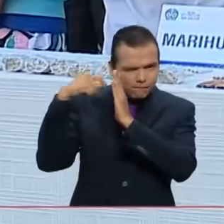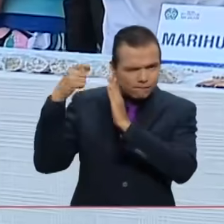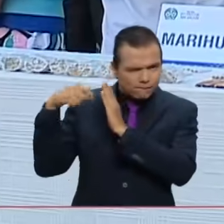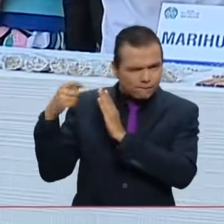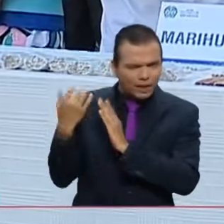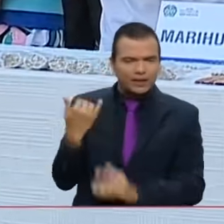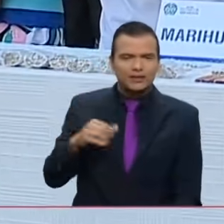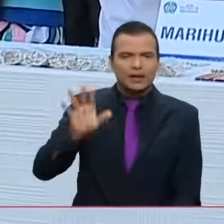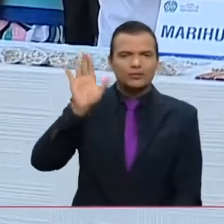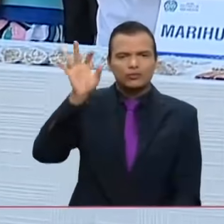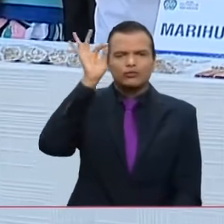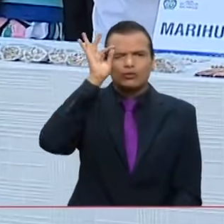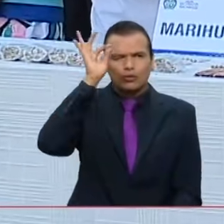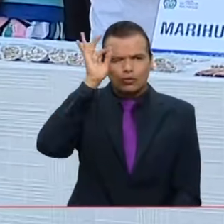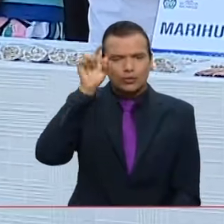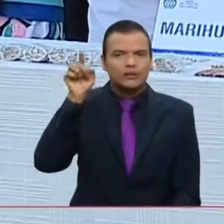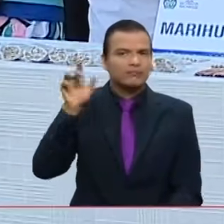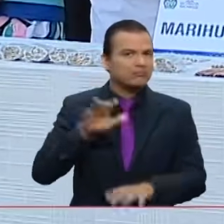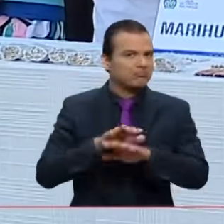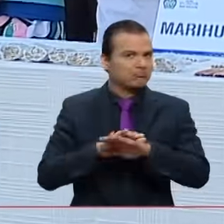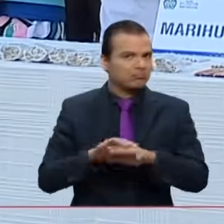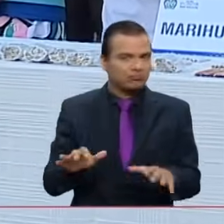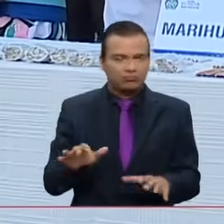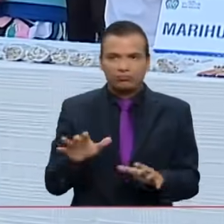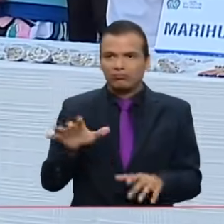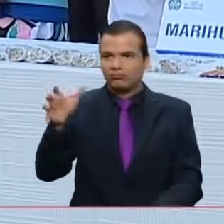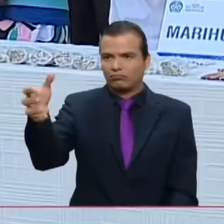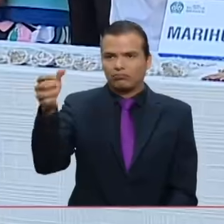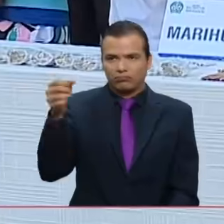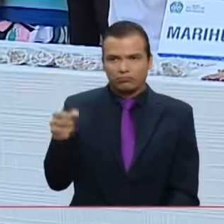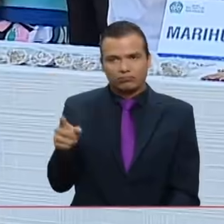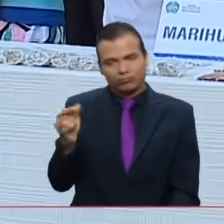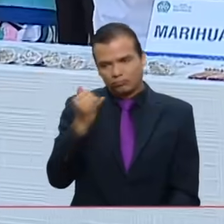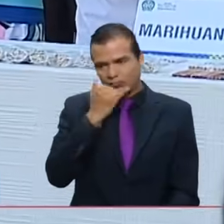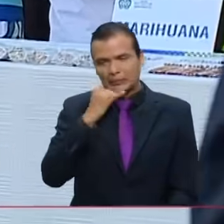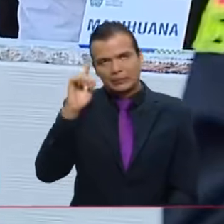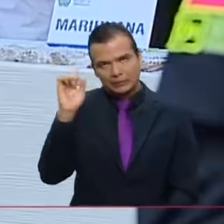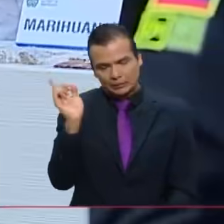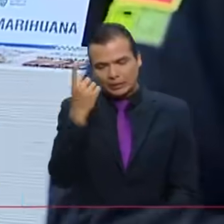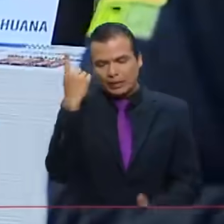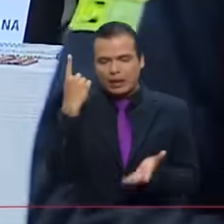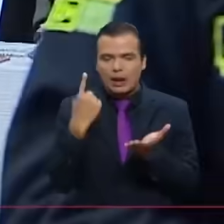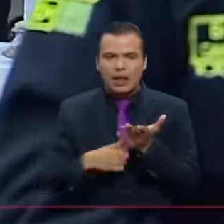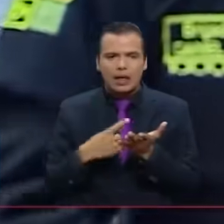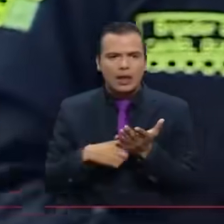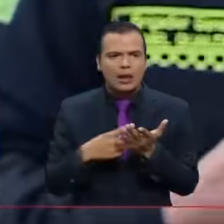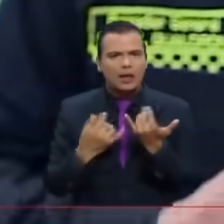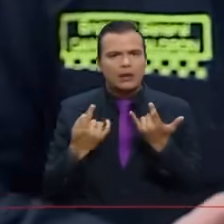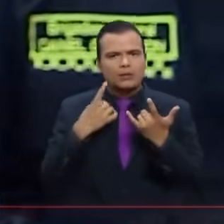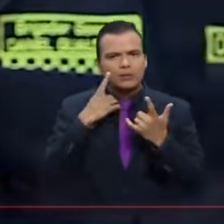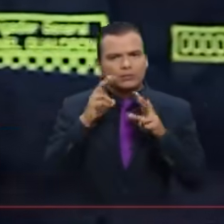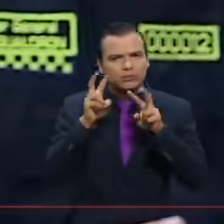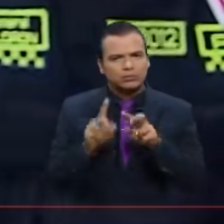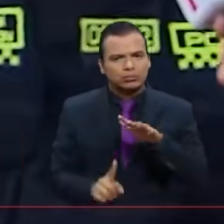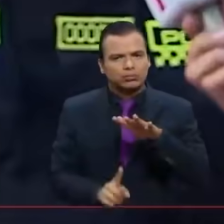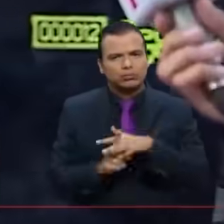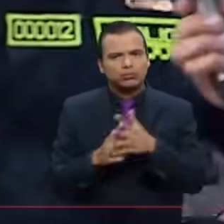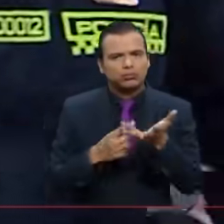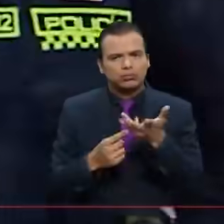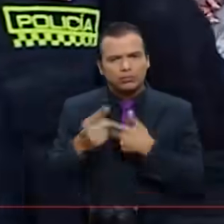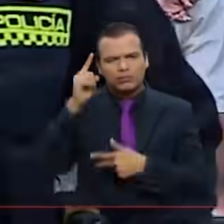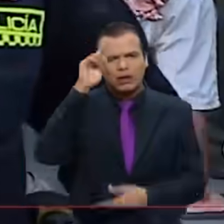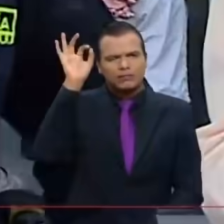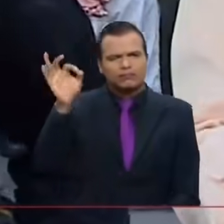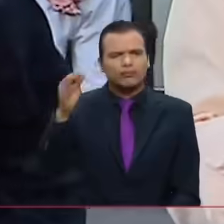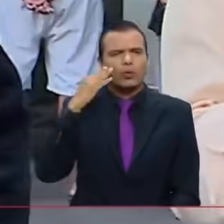esta persona se le puso a disposición también por los delitos y también para que se siga la investigación sobre las amenazas que se hicieron en el año 2021.